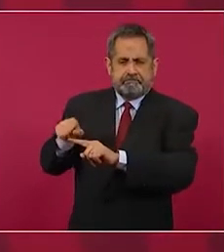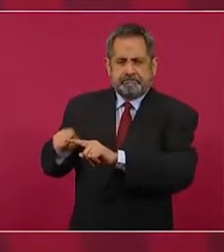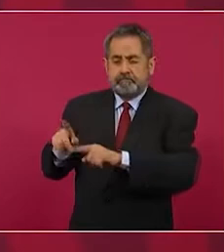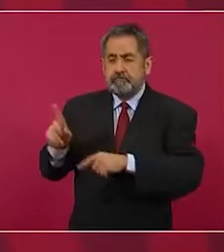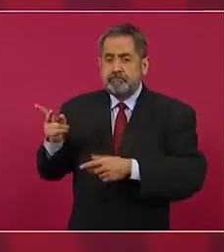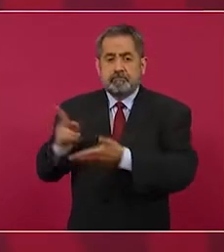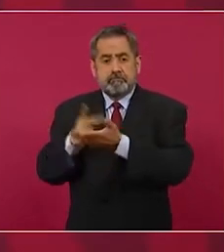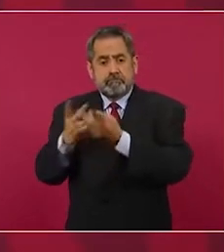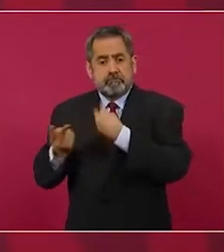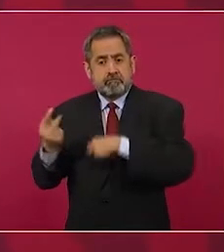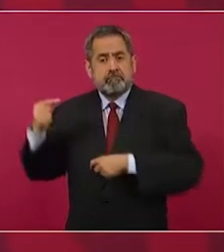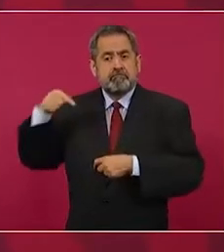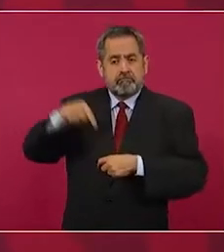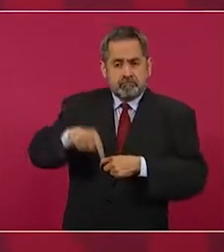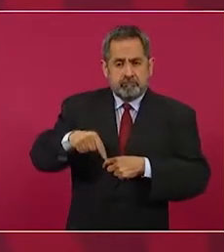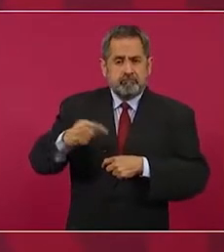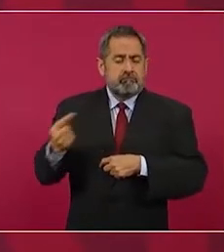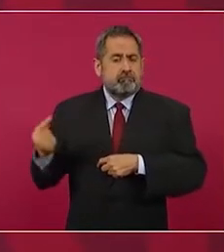aquí también,